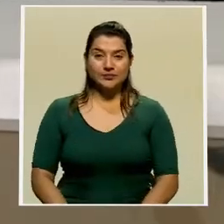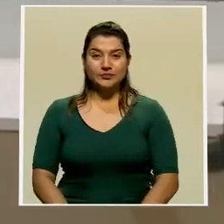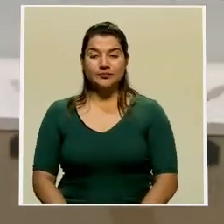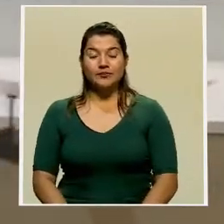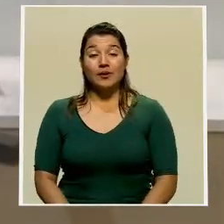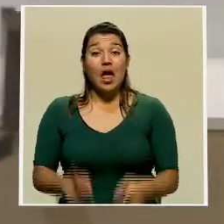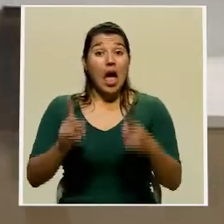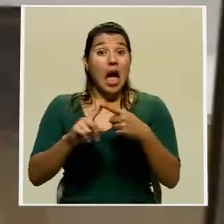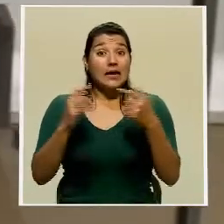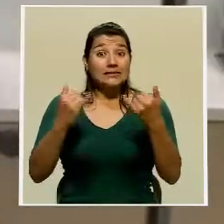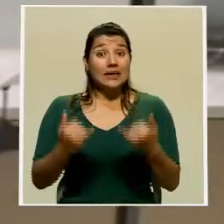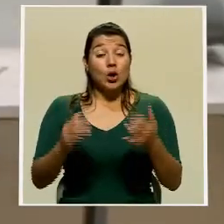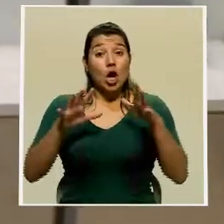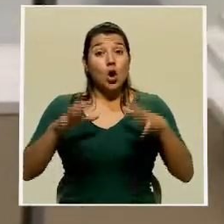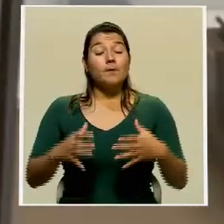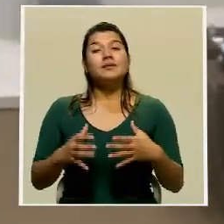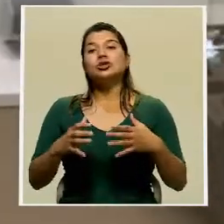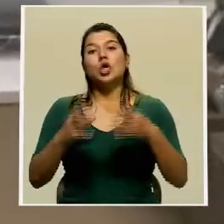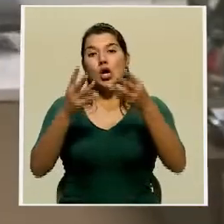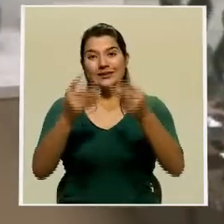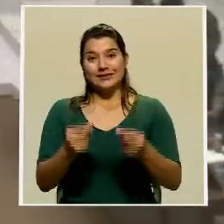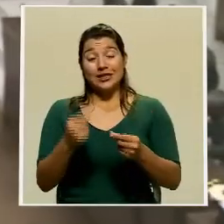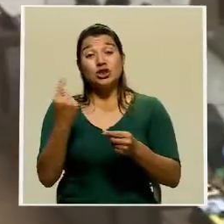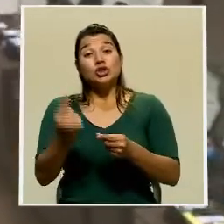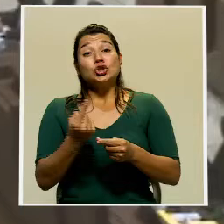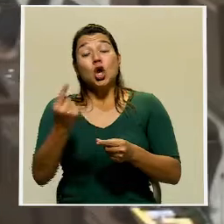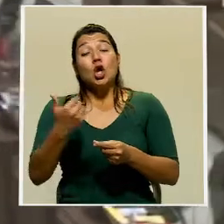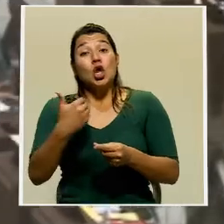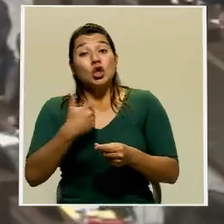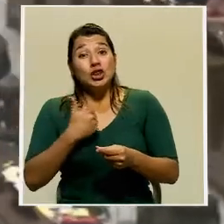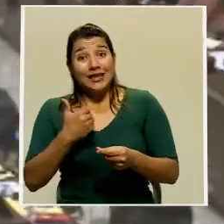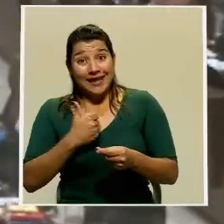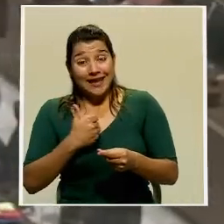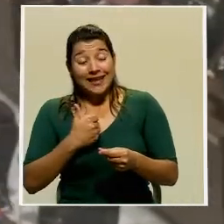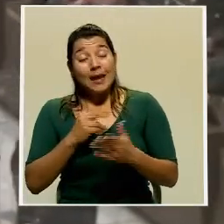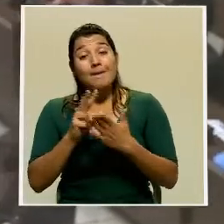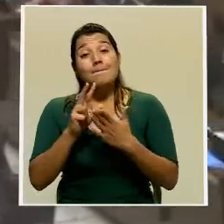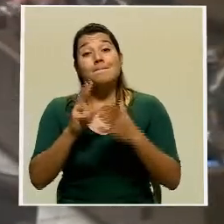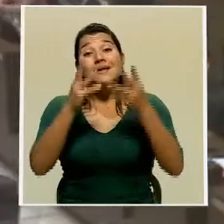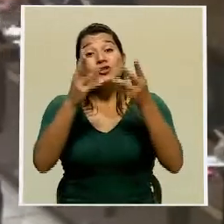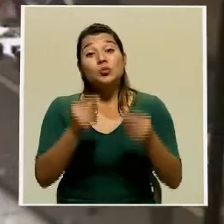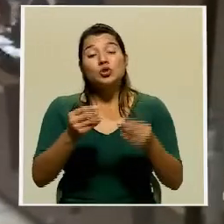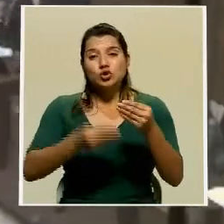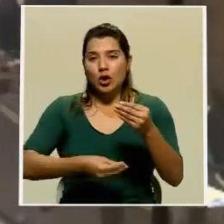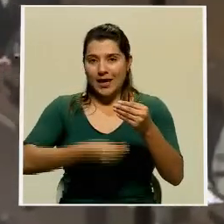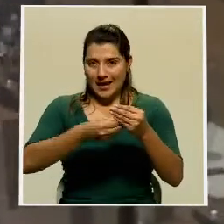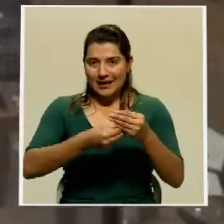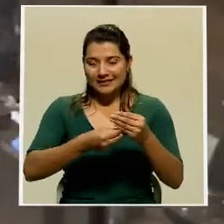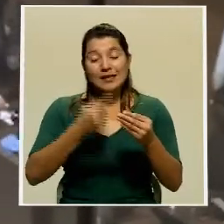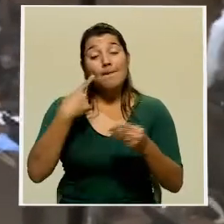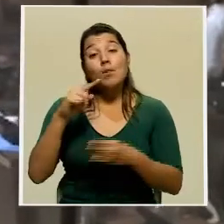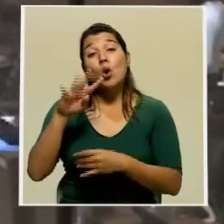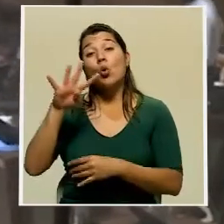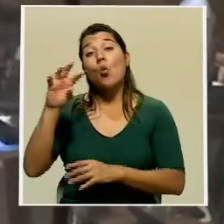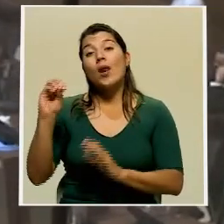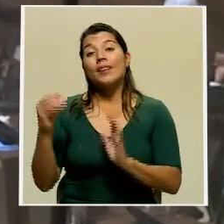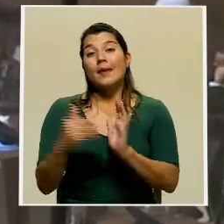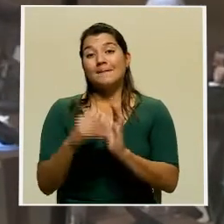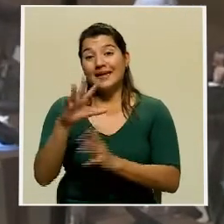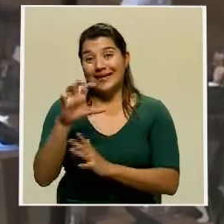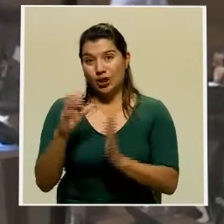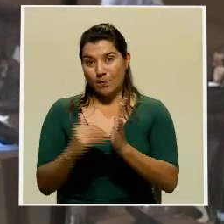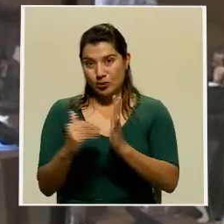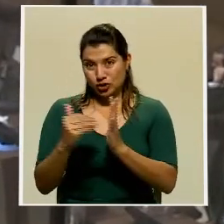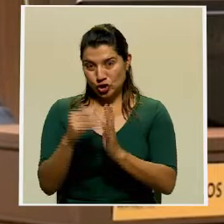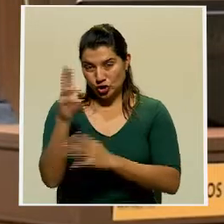Por el momento, la Comisión de Hacendarios únicamente tiene en su agenda el presupuesto extraordinario de 40.500 millones de